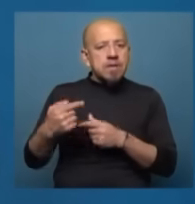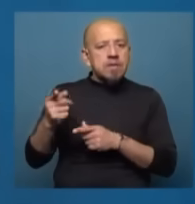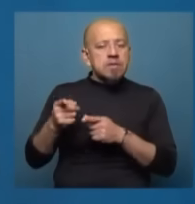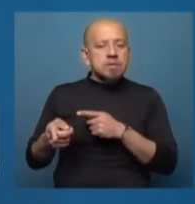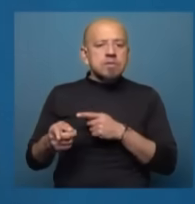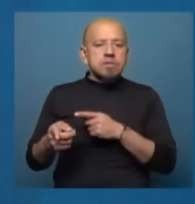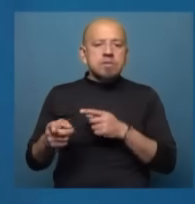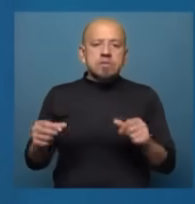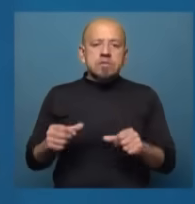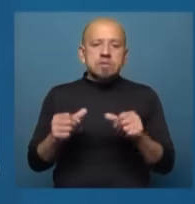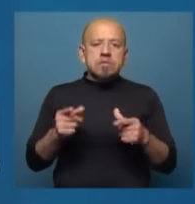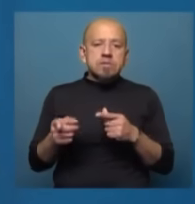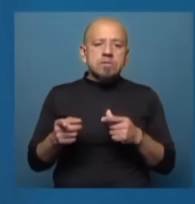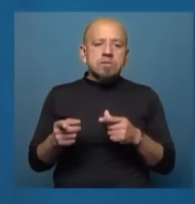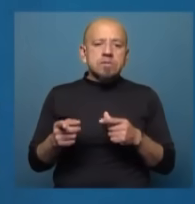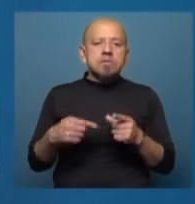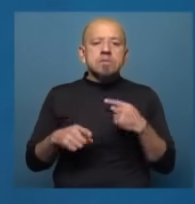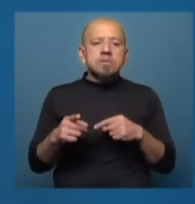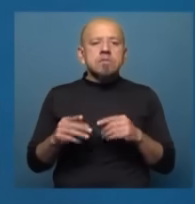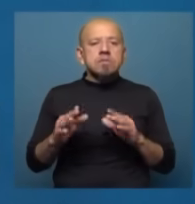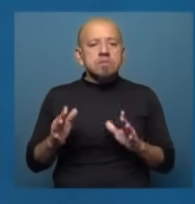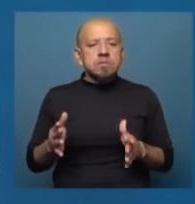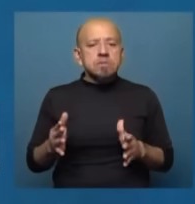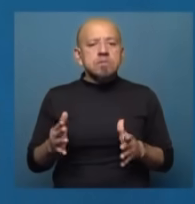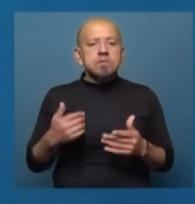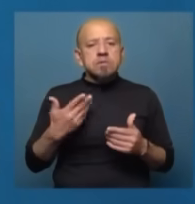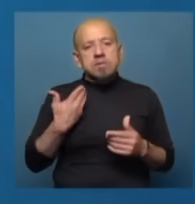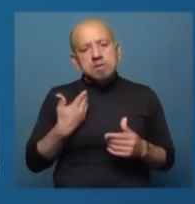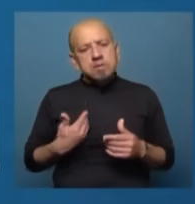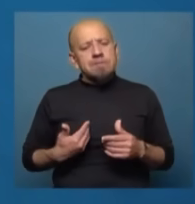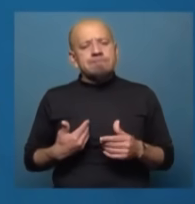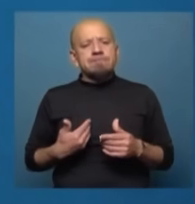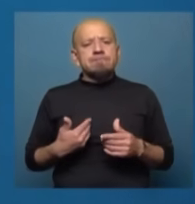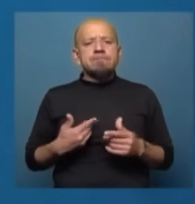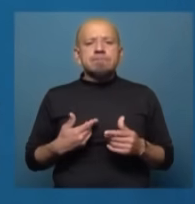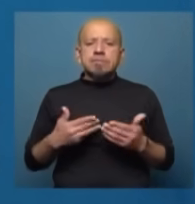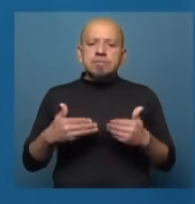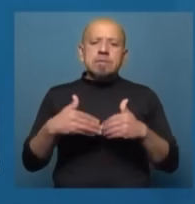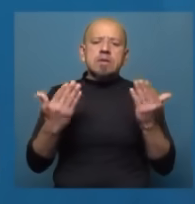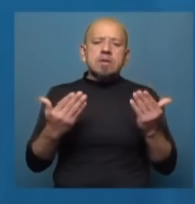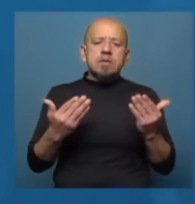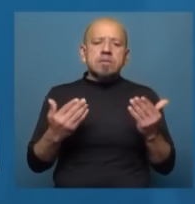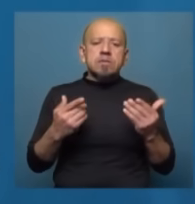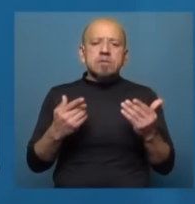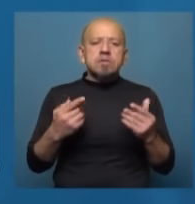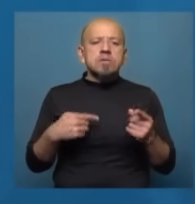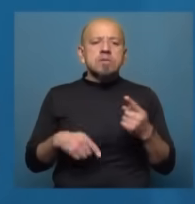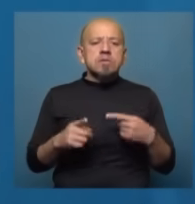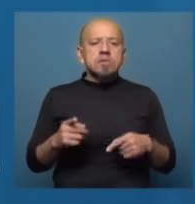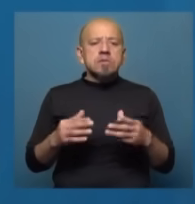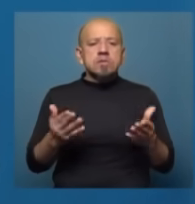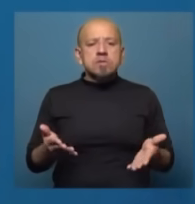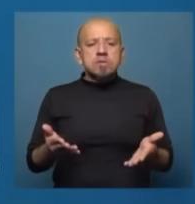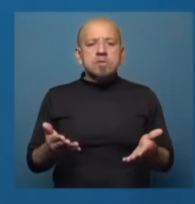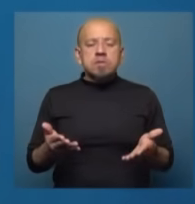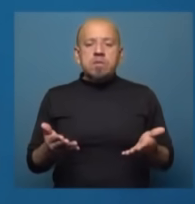lugar eh Me parece triste y grave En lo que dice relación a poner